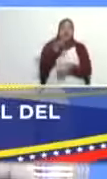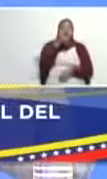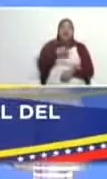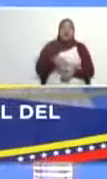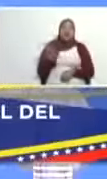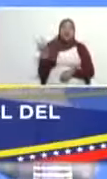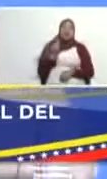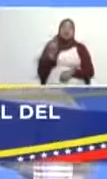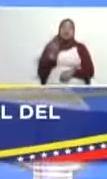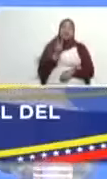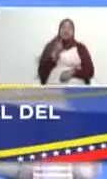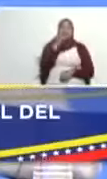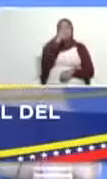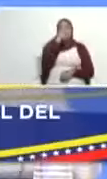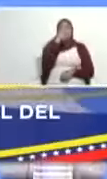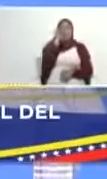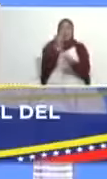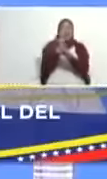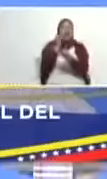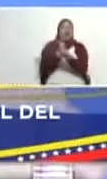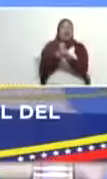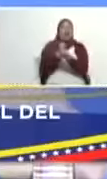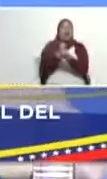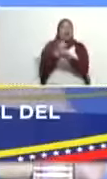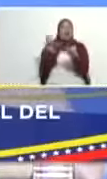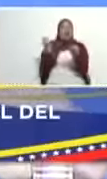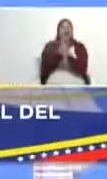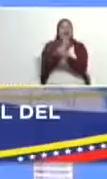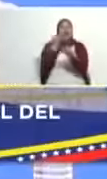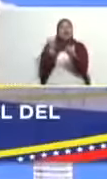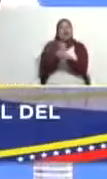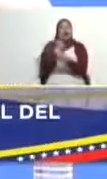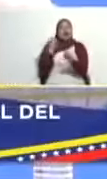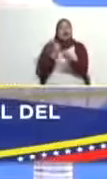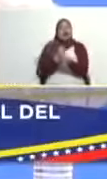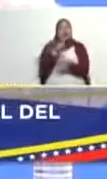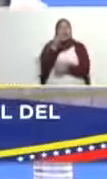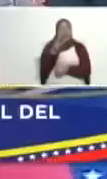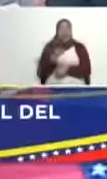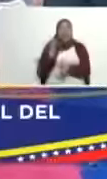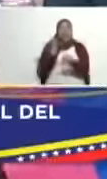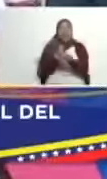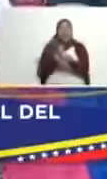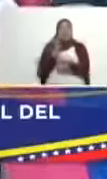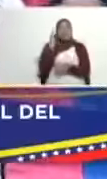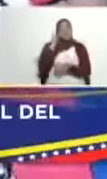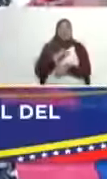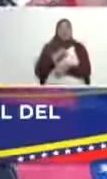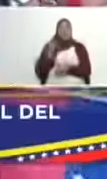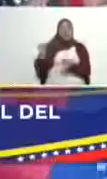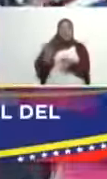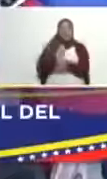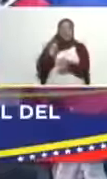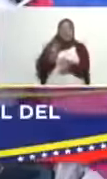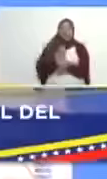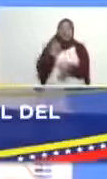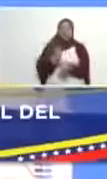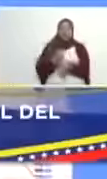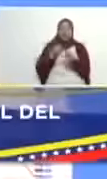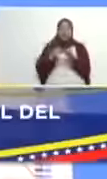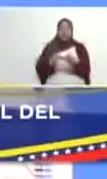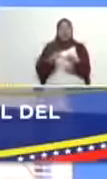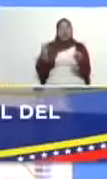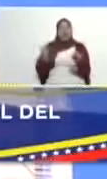país, y será el banco digital de la clase obrera. Banco Digital Bicentenario de la clase obrera, y se lo entrego a